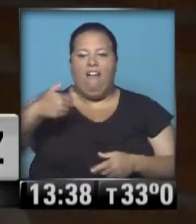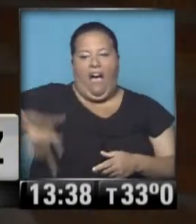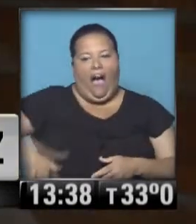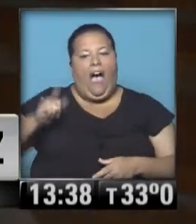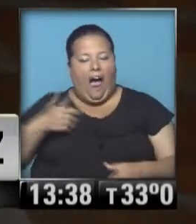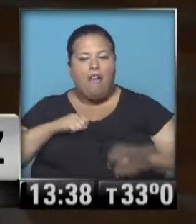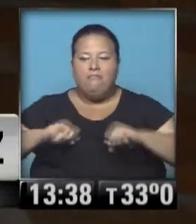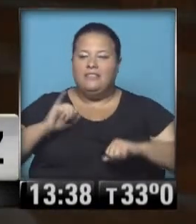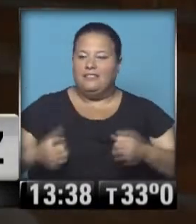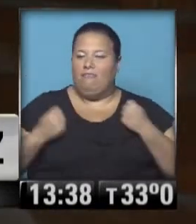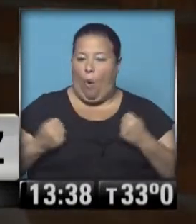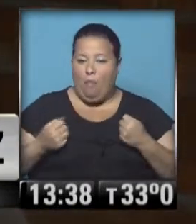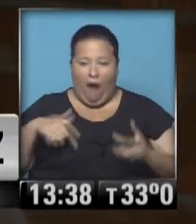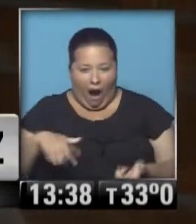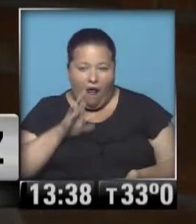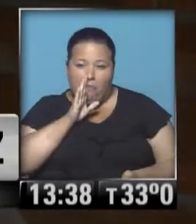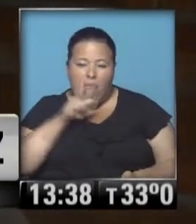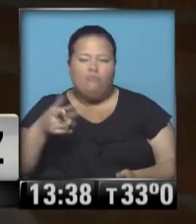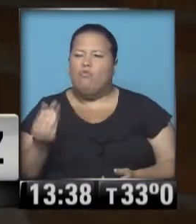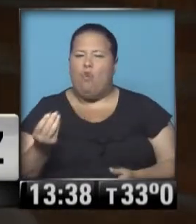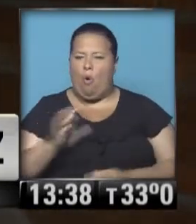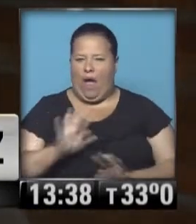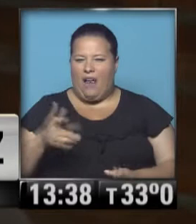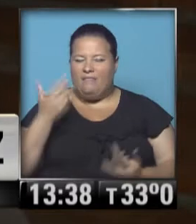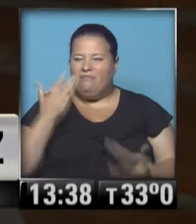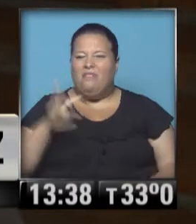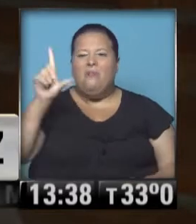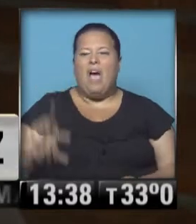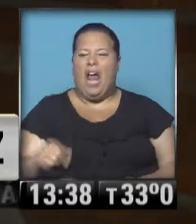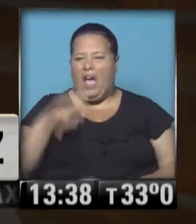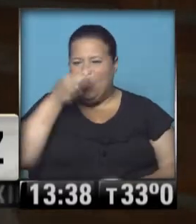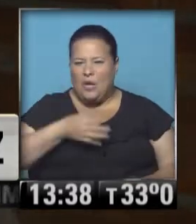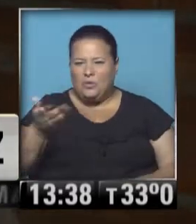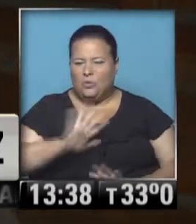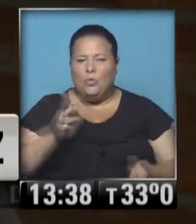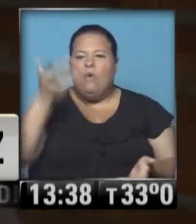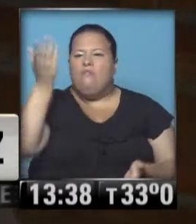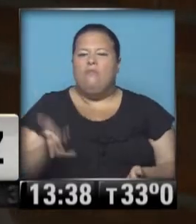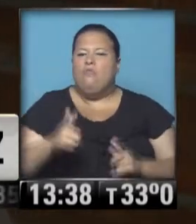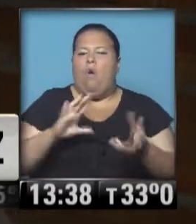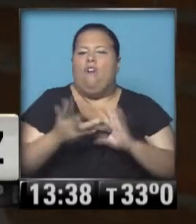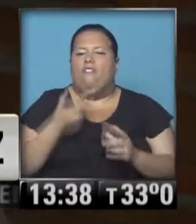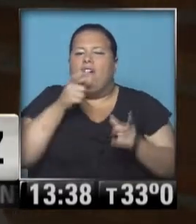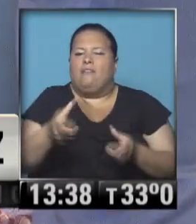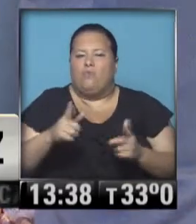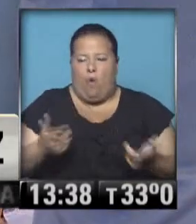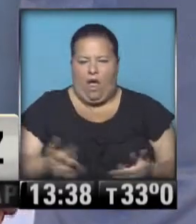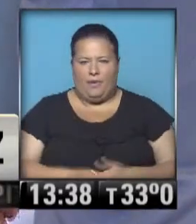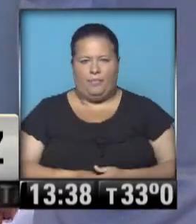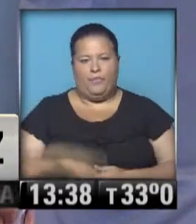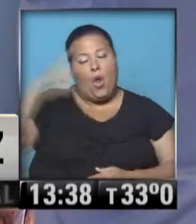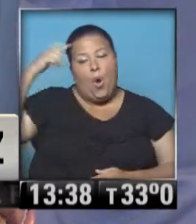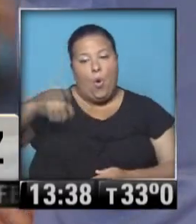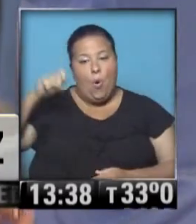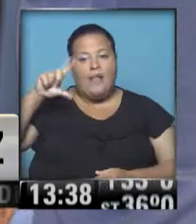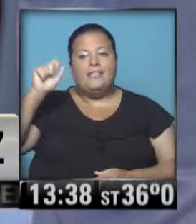bolsillo. Un cobarde, un miserable que no tiene otro calificativo. El juez